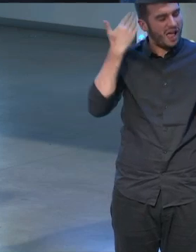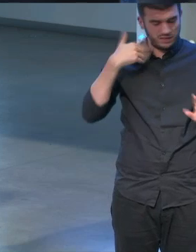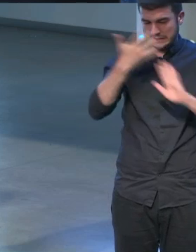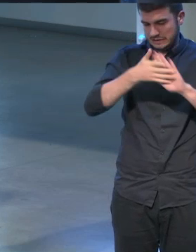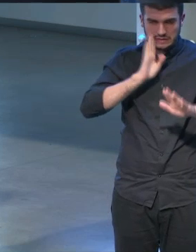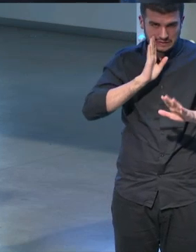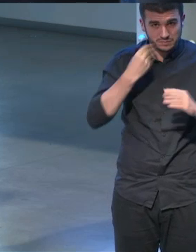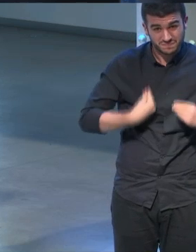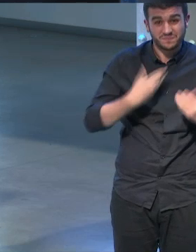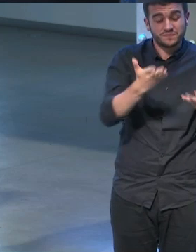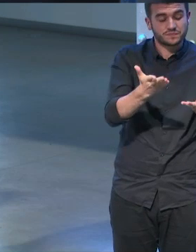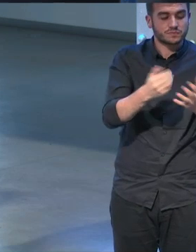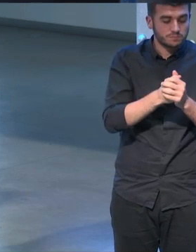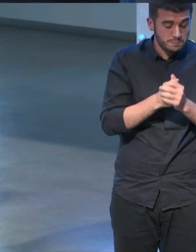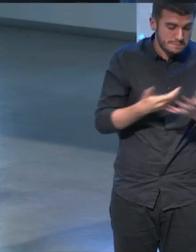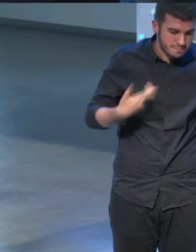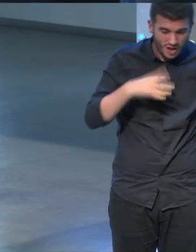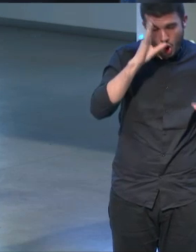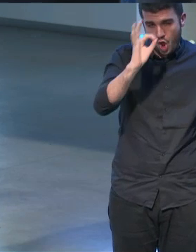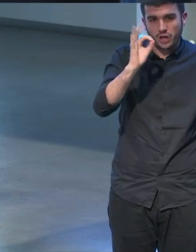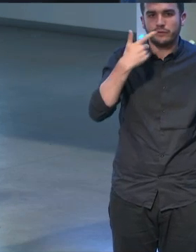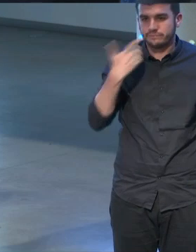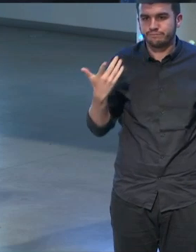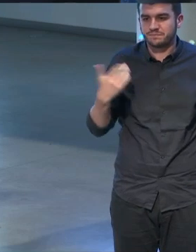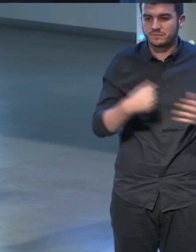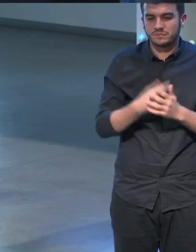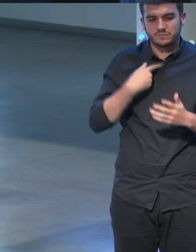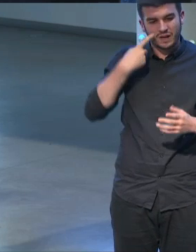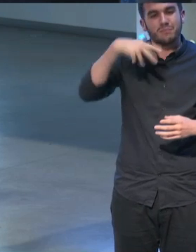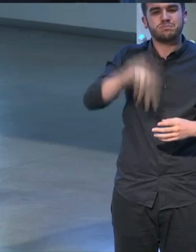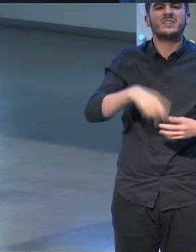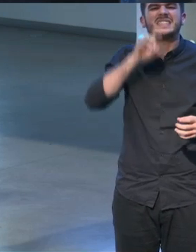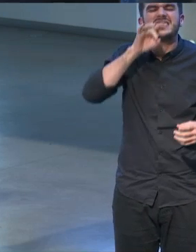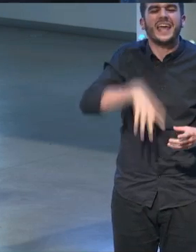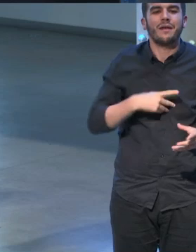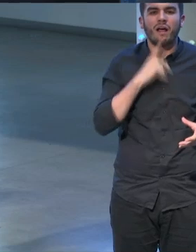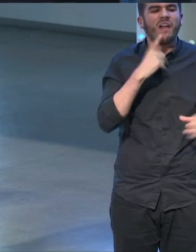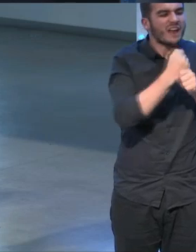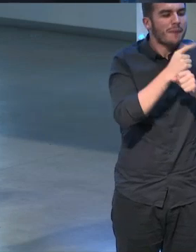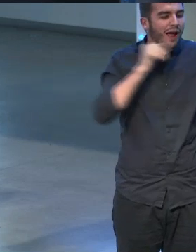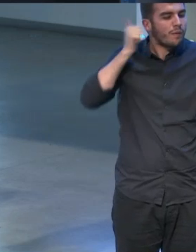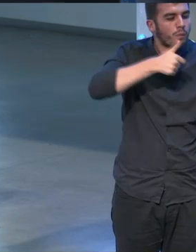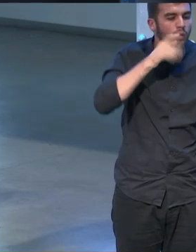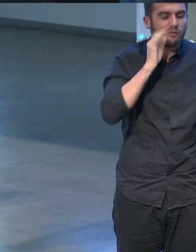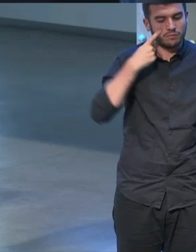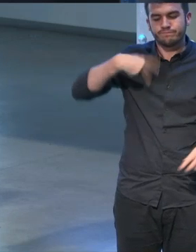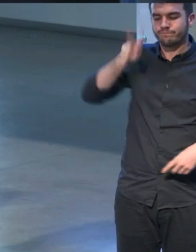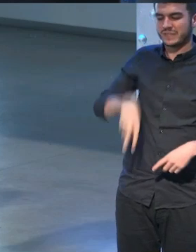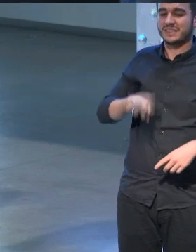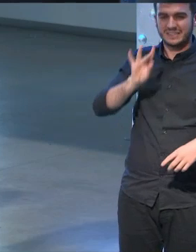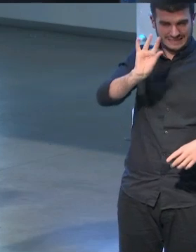comentábamos. Lógicamente lo reconocen mucho más las personas que están ya trabajando. Las personas que están